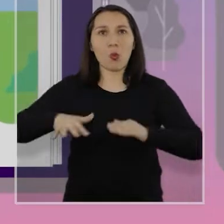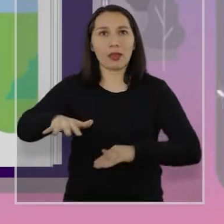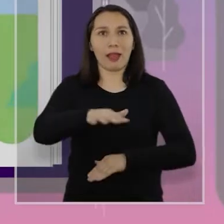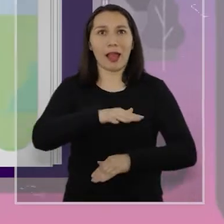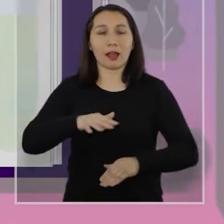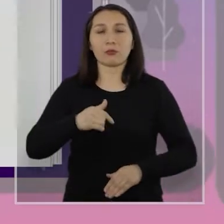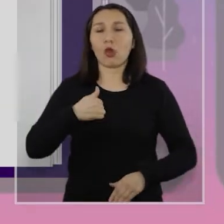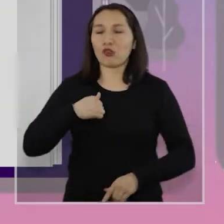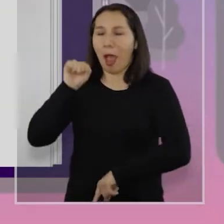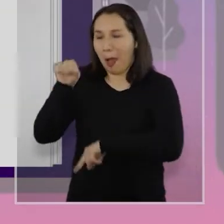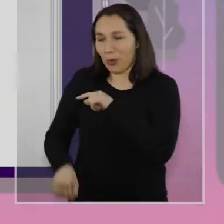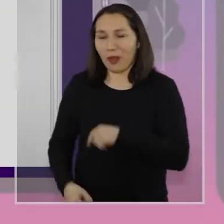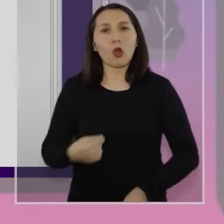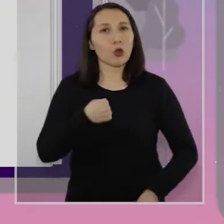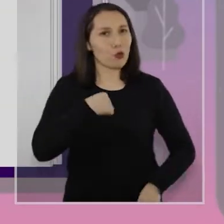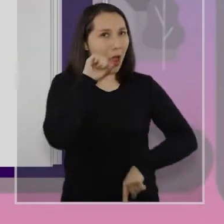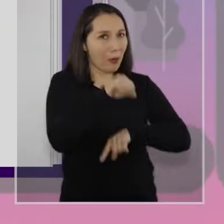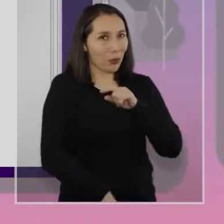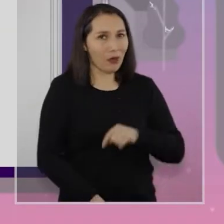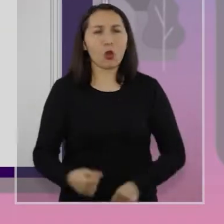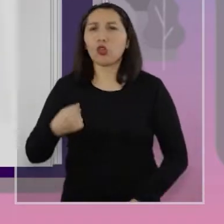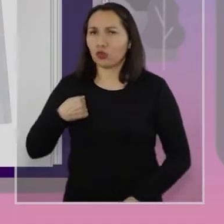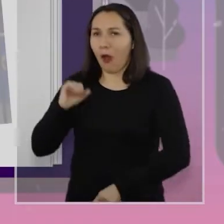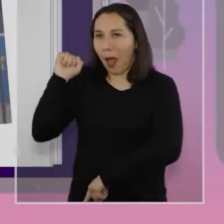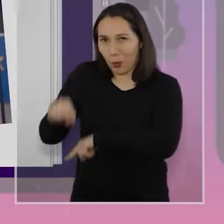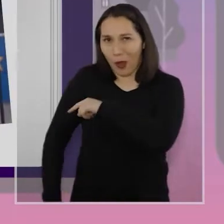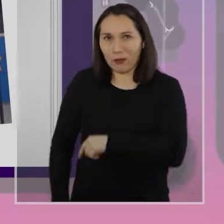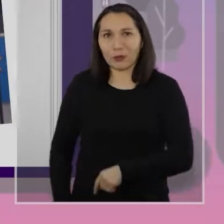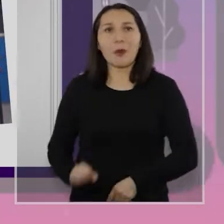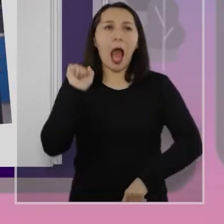familiar y comunitaria. Yo.